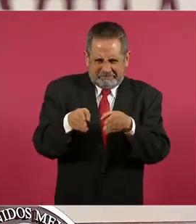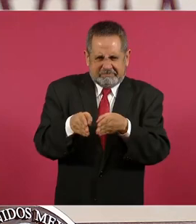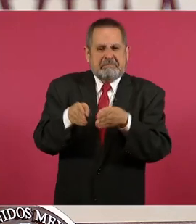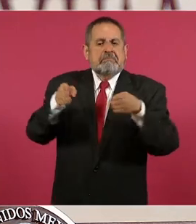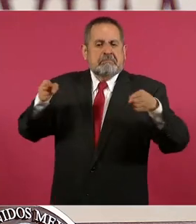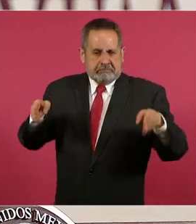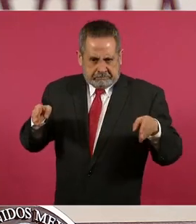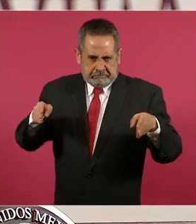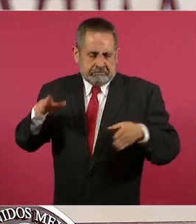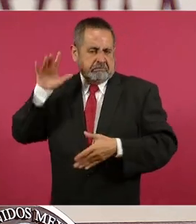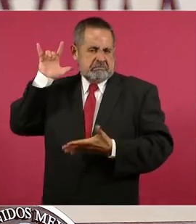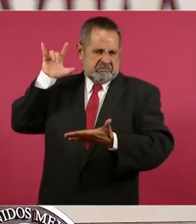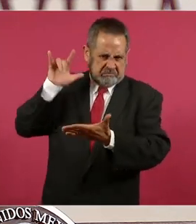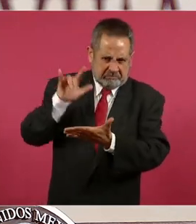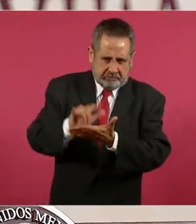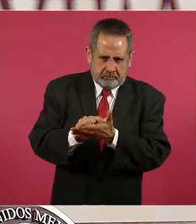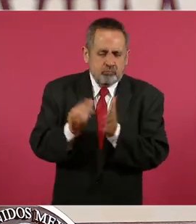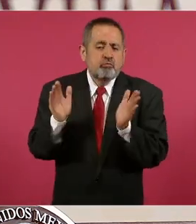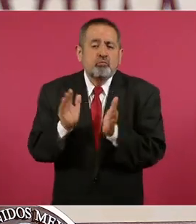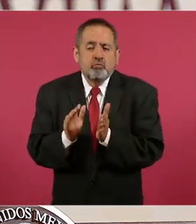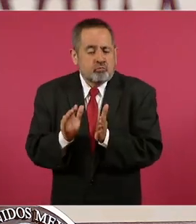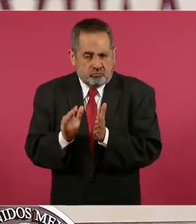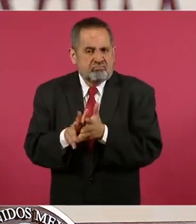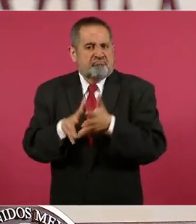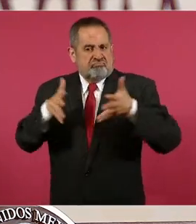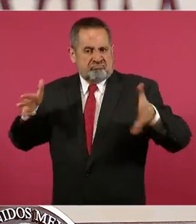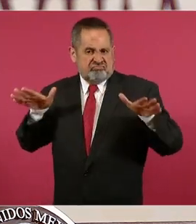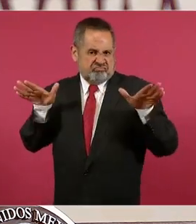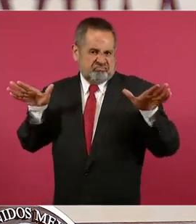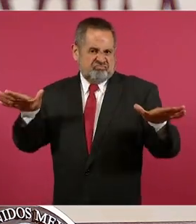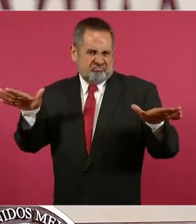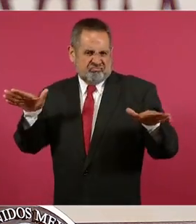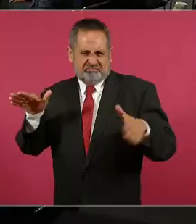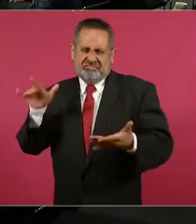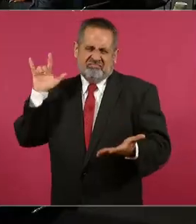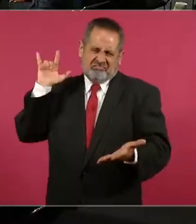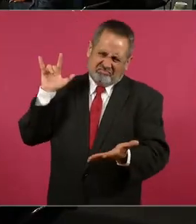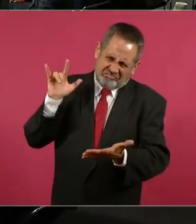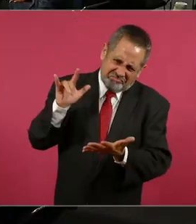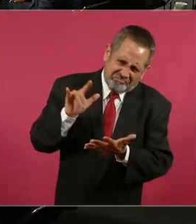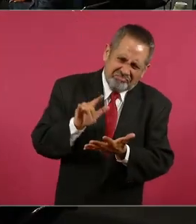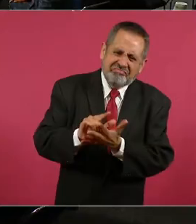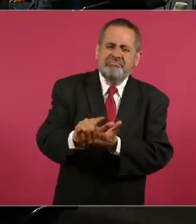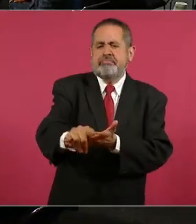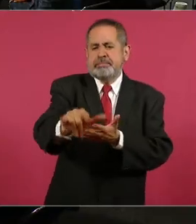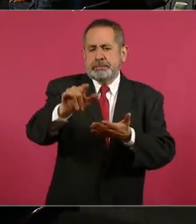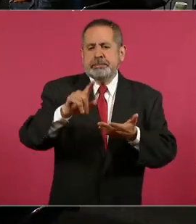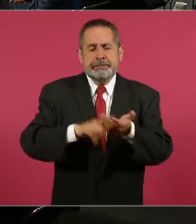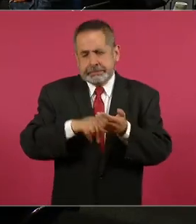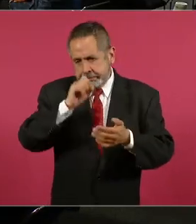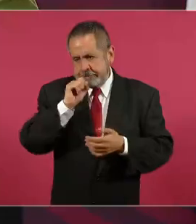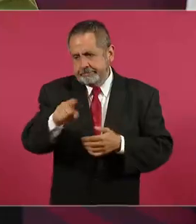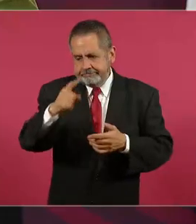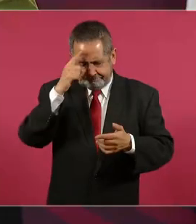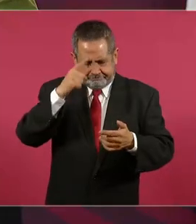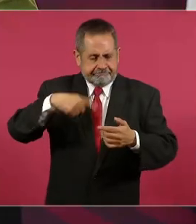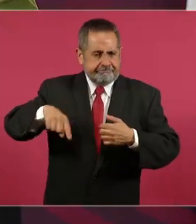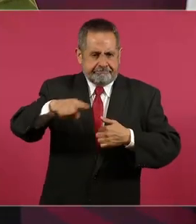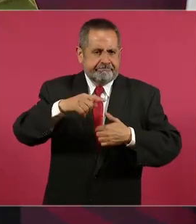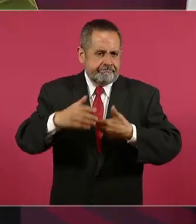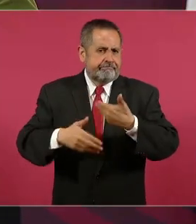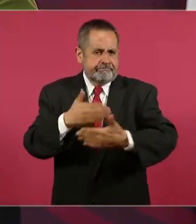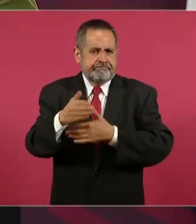más lleguen aviones pequeños, sino que podamos utilizar ese aeropuerto para que